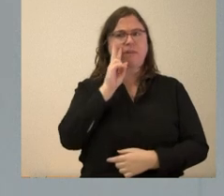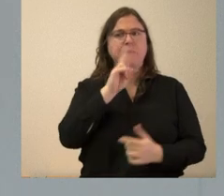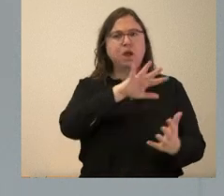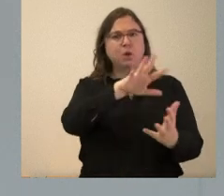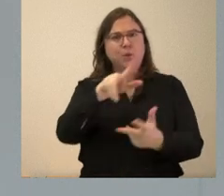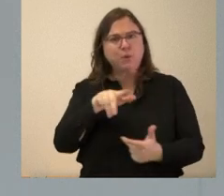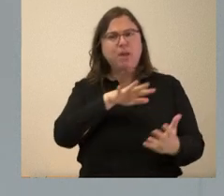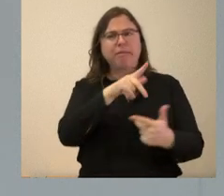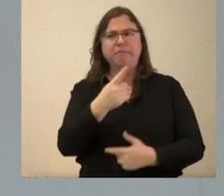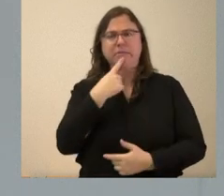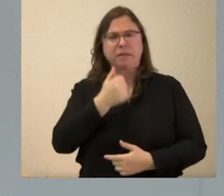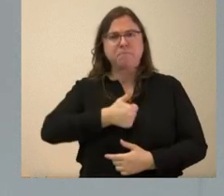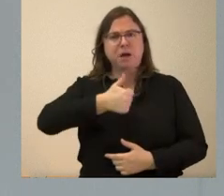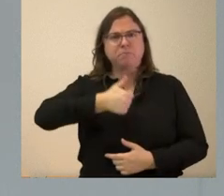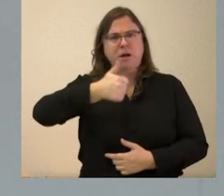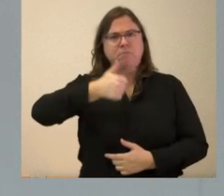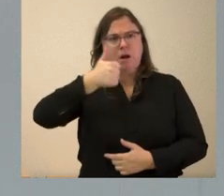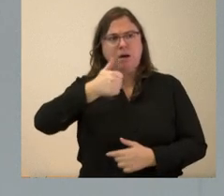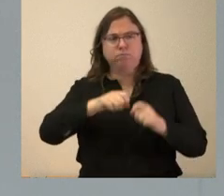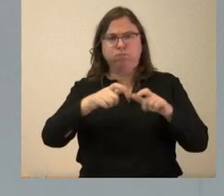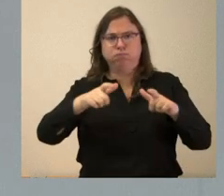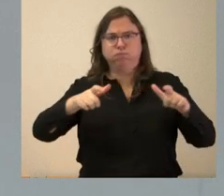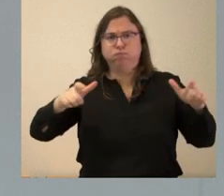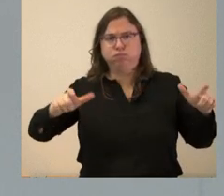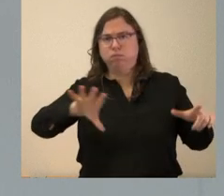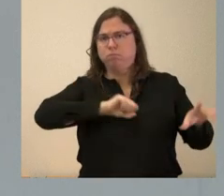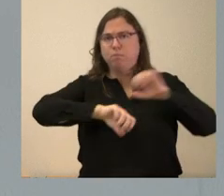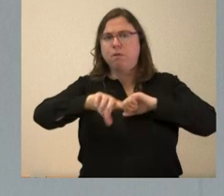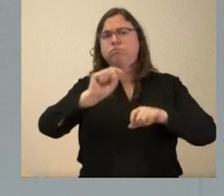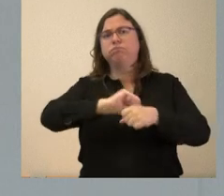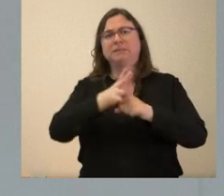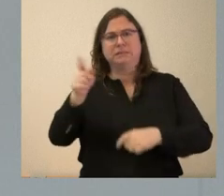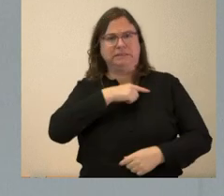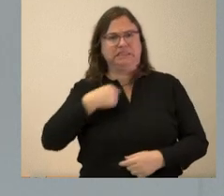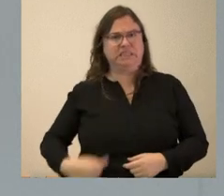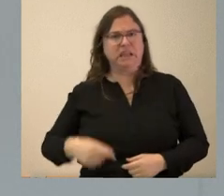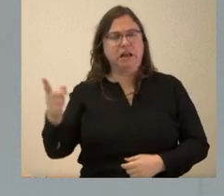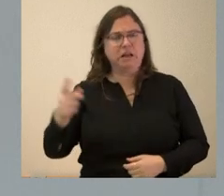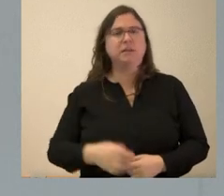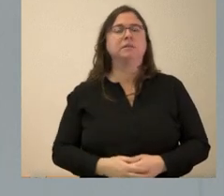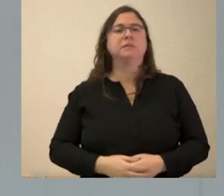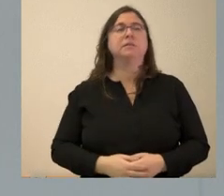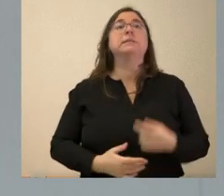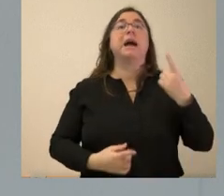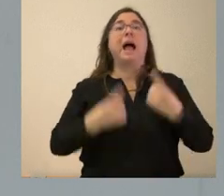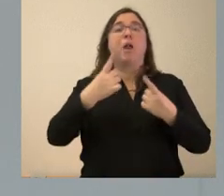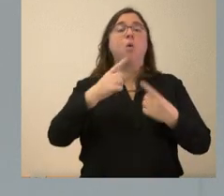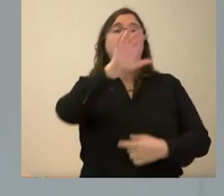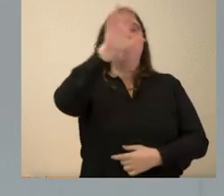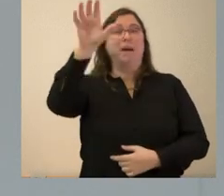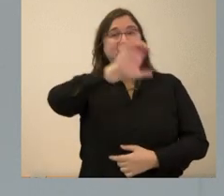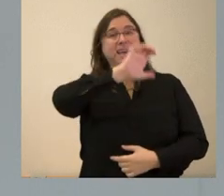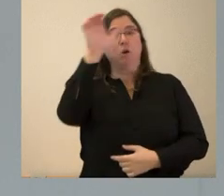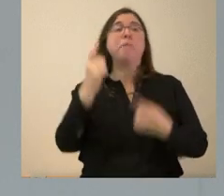del incremento de la incidencia en el país asiático Es verdad que hay algunos países europeos que